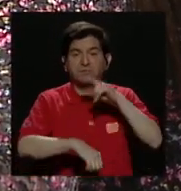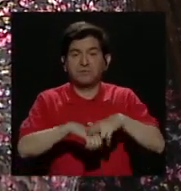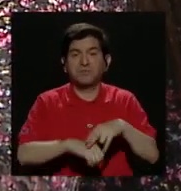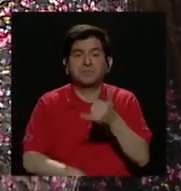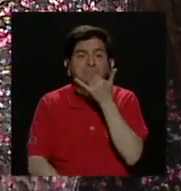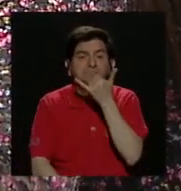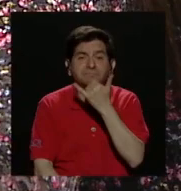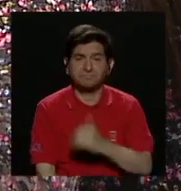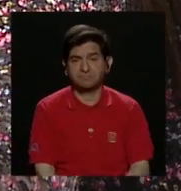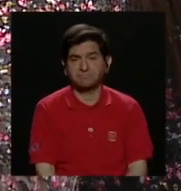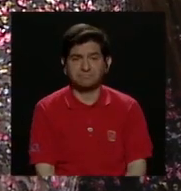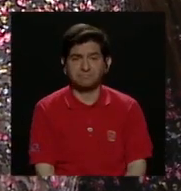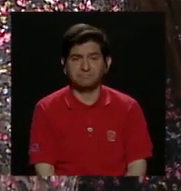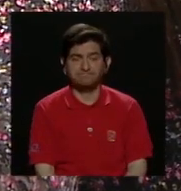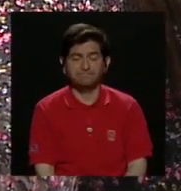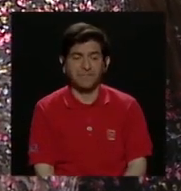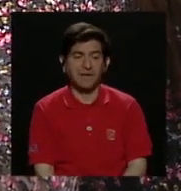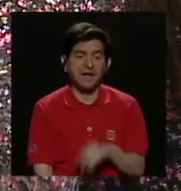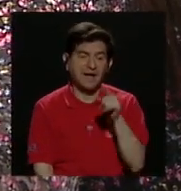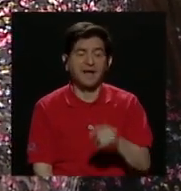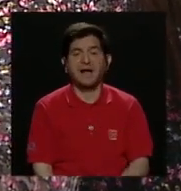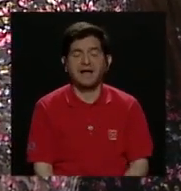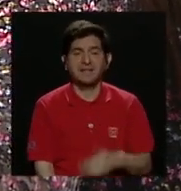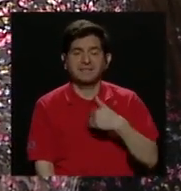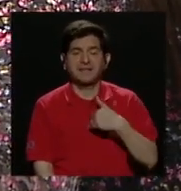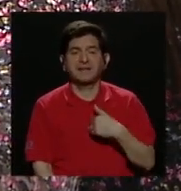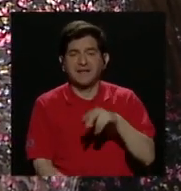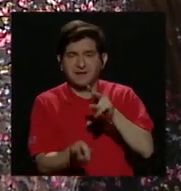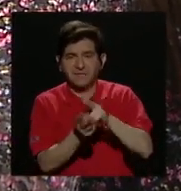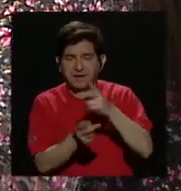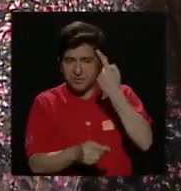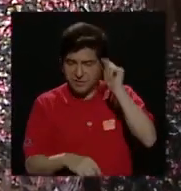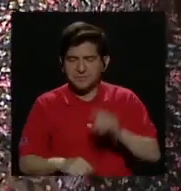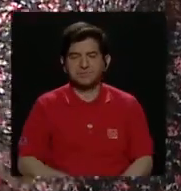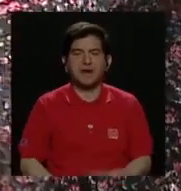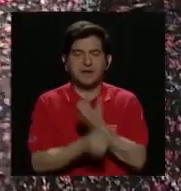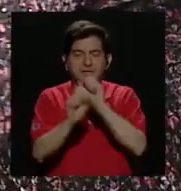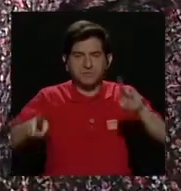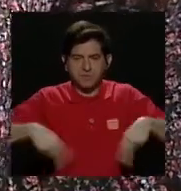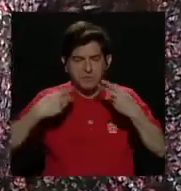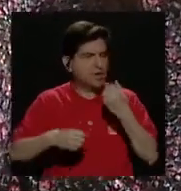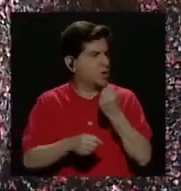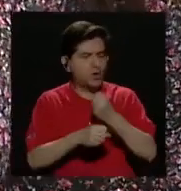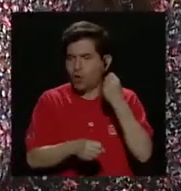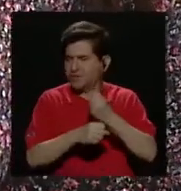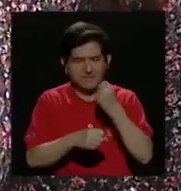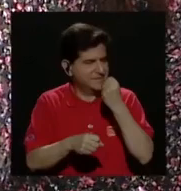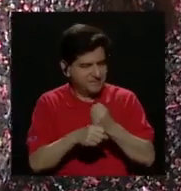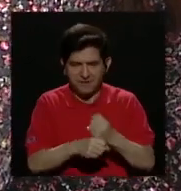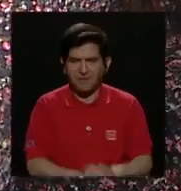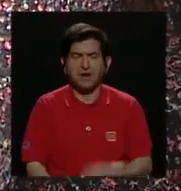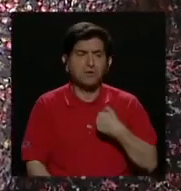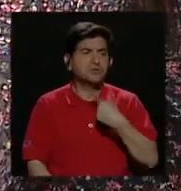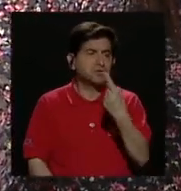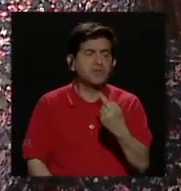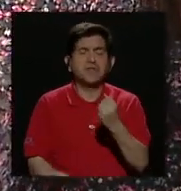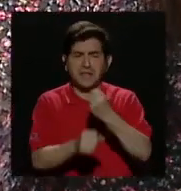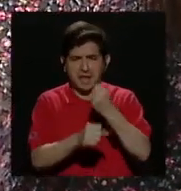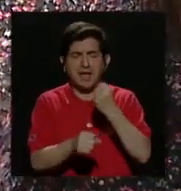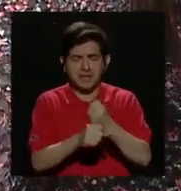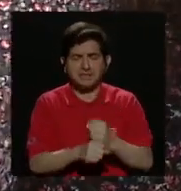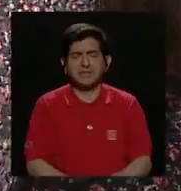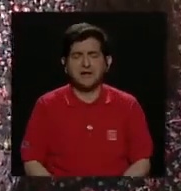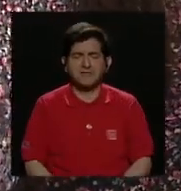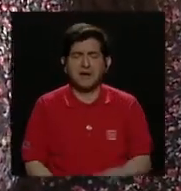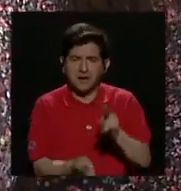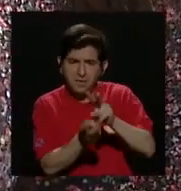queda es el sexo por sobrevivencia. Uh-huh. Ahí no podemos hablar ni siquiera de trabajo sexual, porque digo, yo hablaría de trabajo sexual cuando un